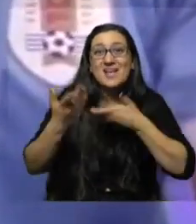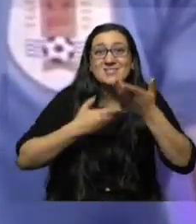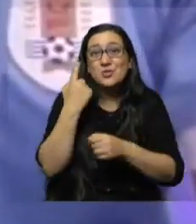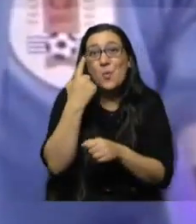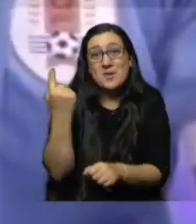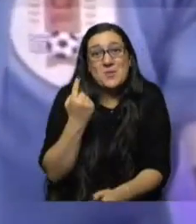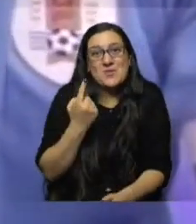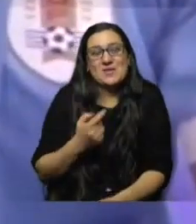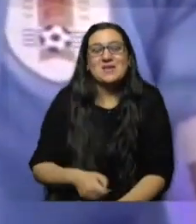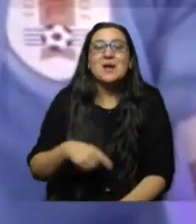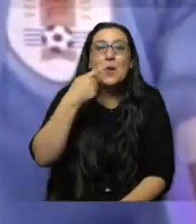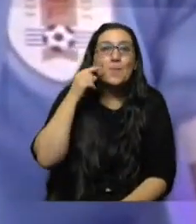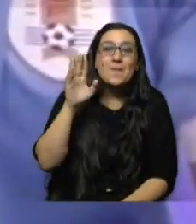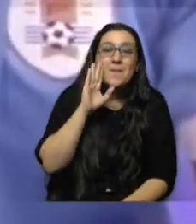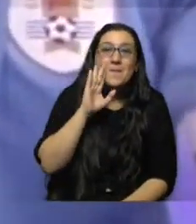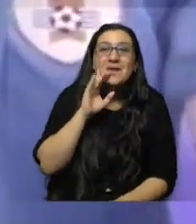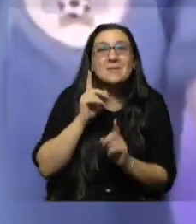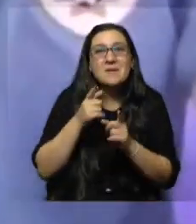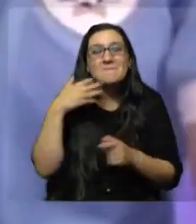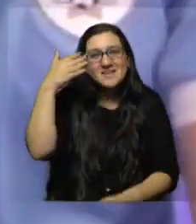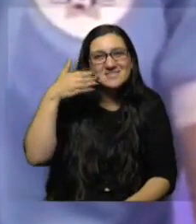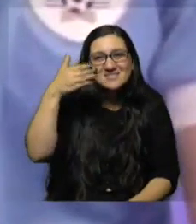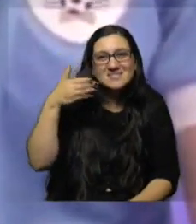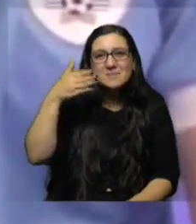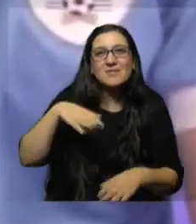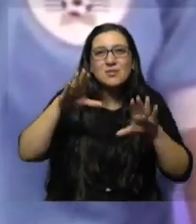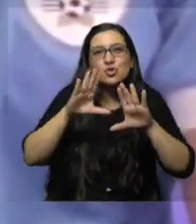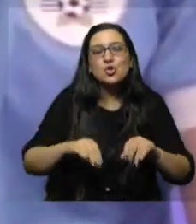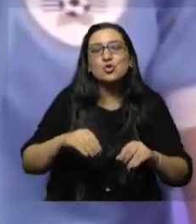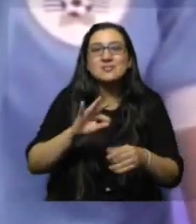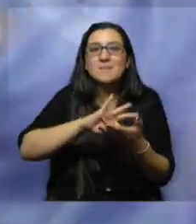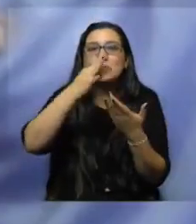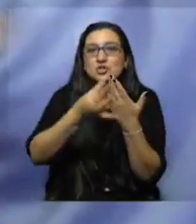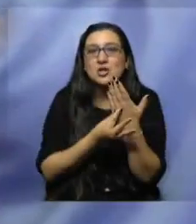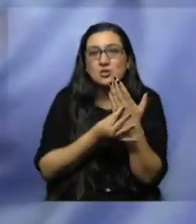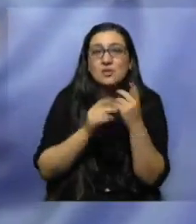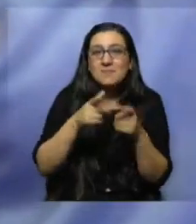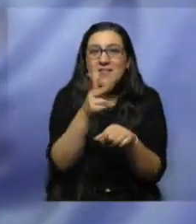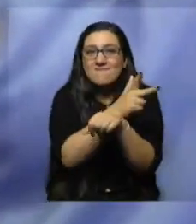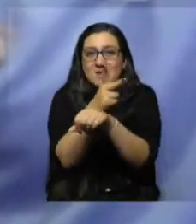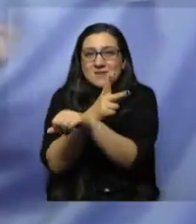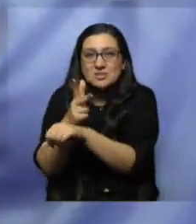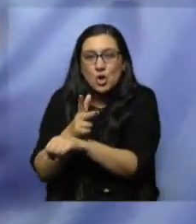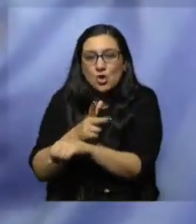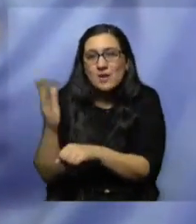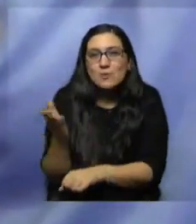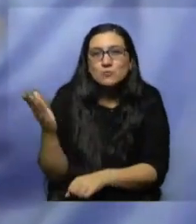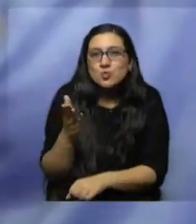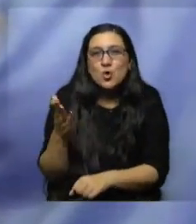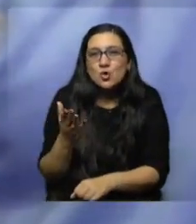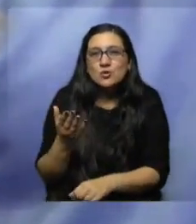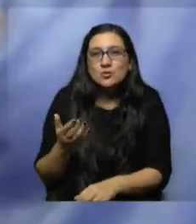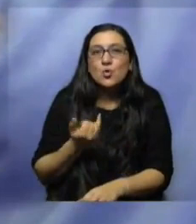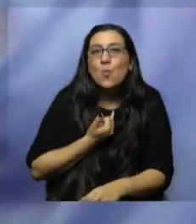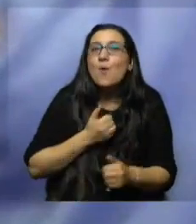Los padres y las madres han estado atrás, participaron de todo lo que es el proyecto y de la filmación y de rodaje. ¿Cómo han estado atrás, sí,